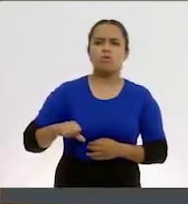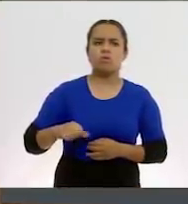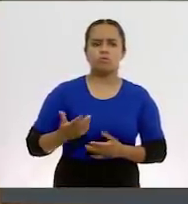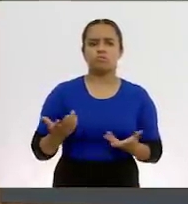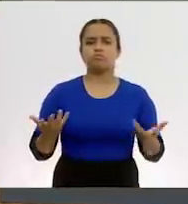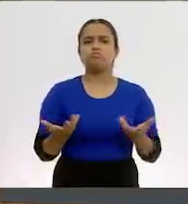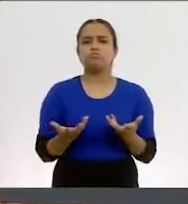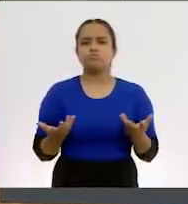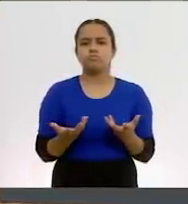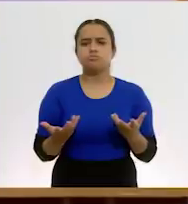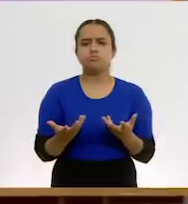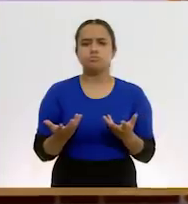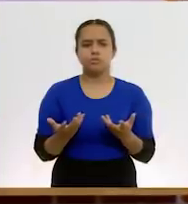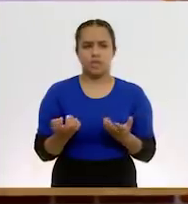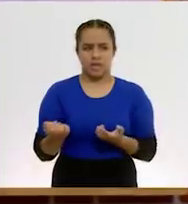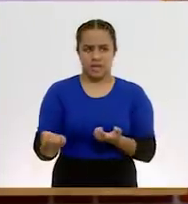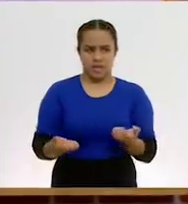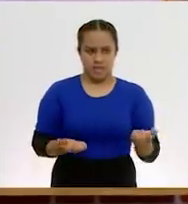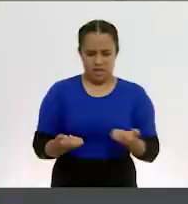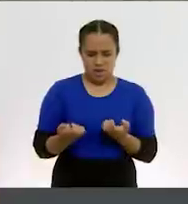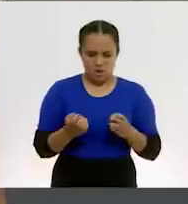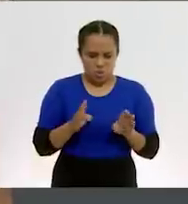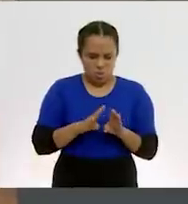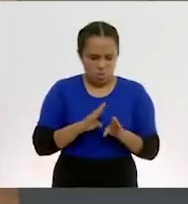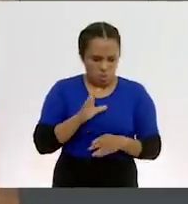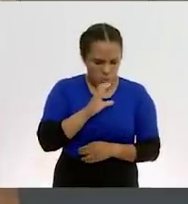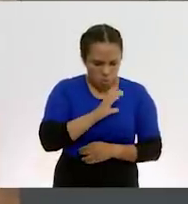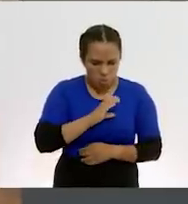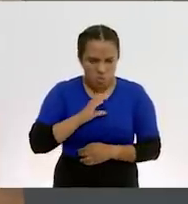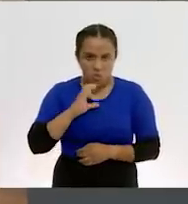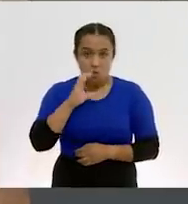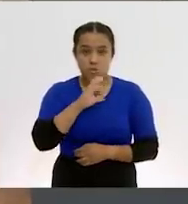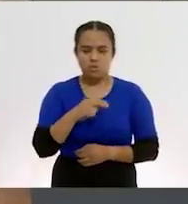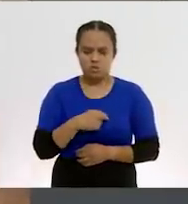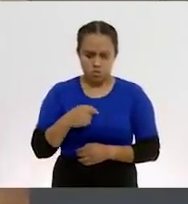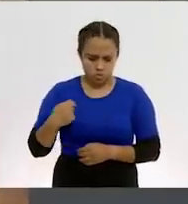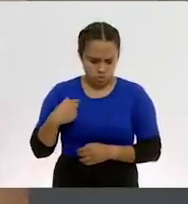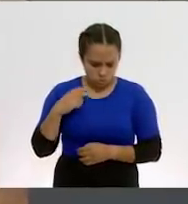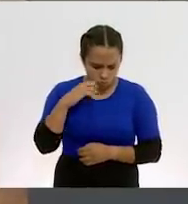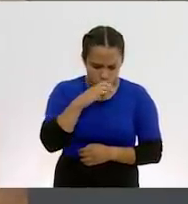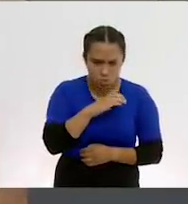vamos a hacer un ejercicio de exploración. Vamos a explorar